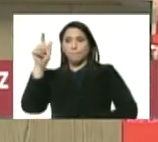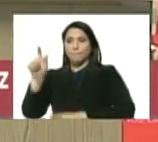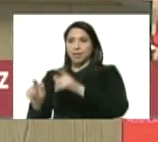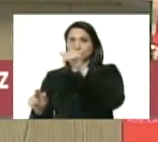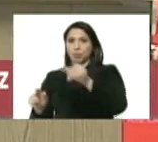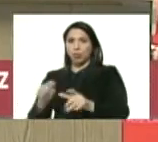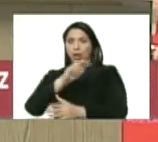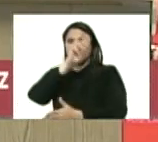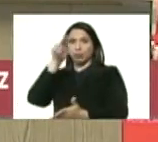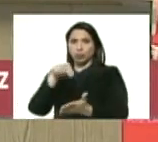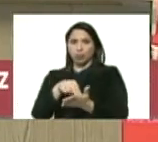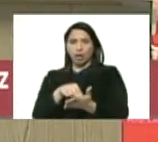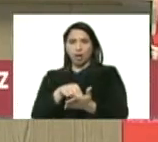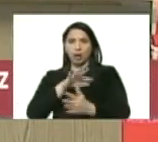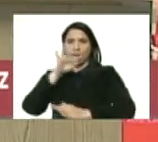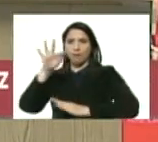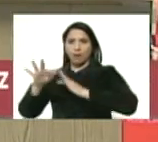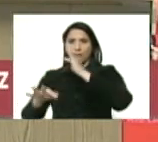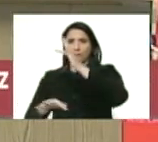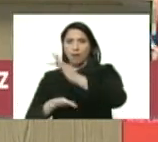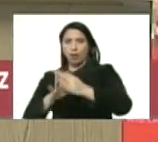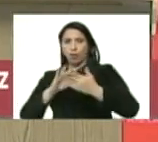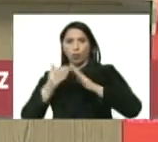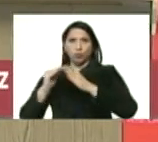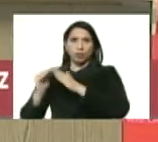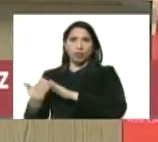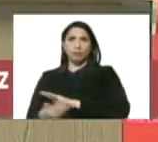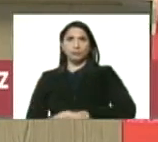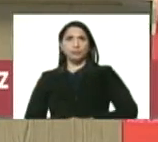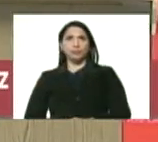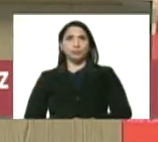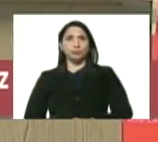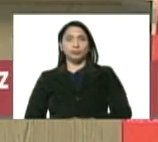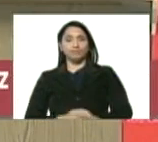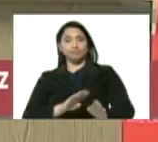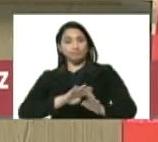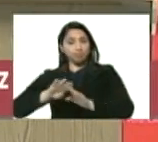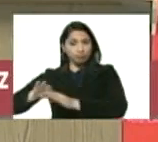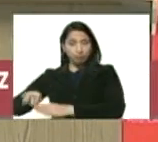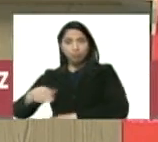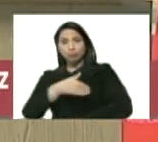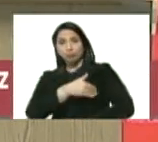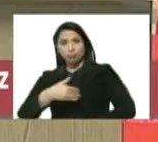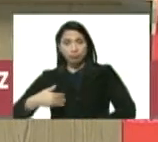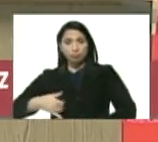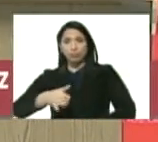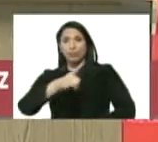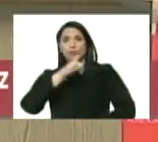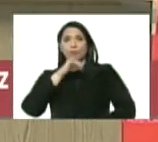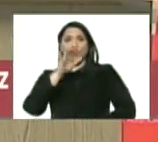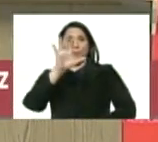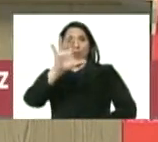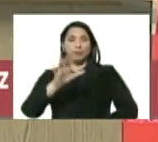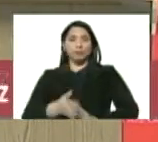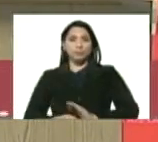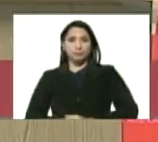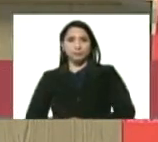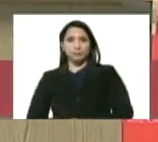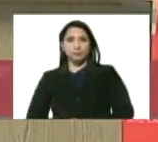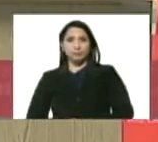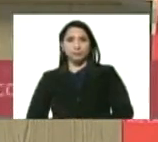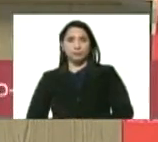nivel nacional de transmisión comunitaria. Por otro lado, queremos informar al país que